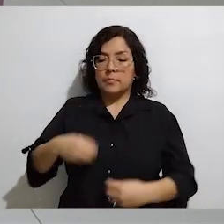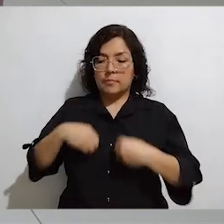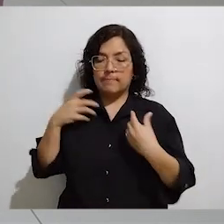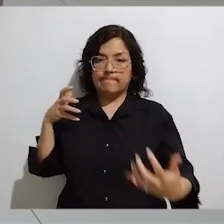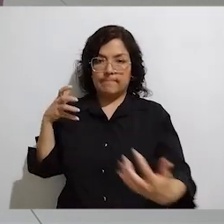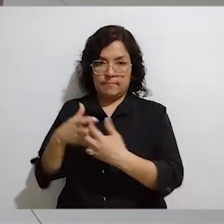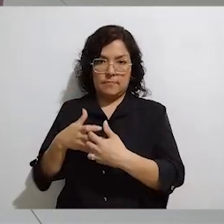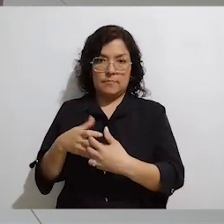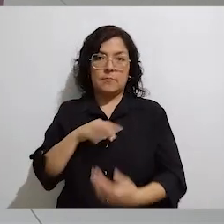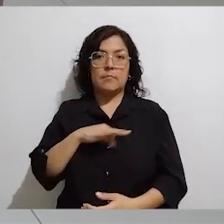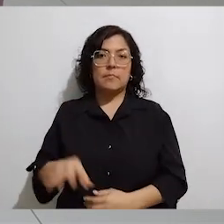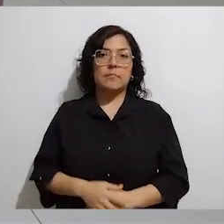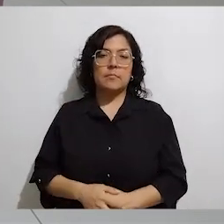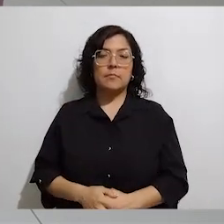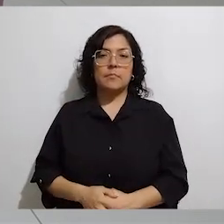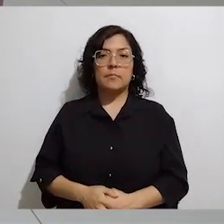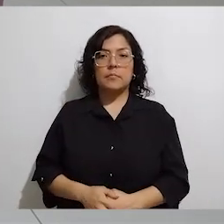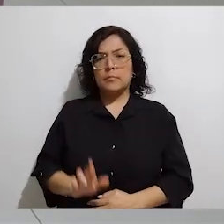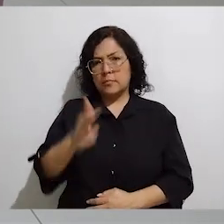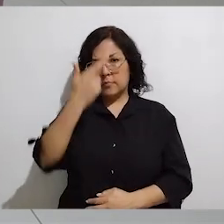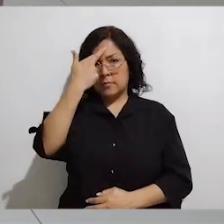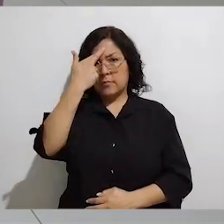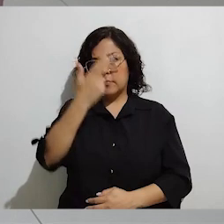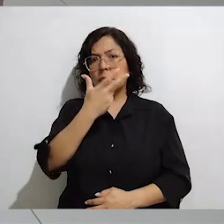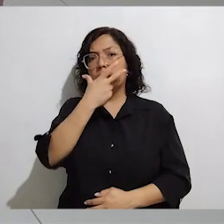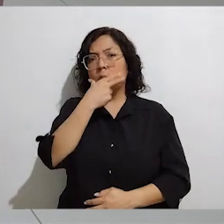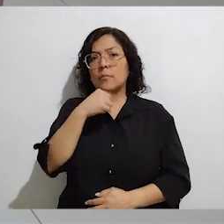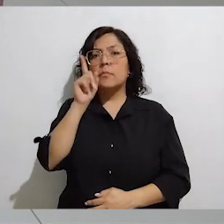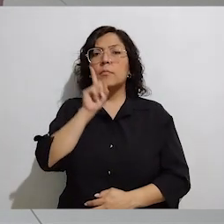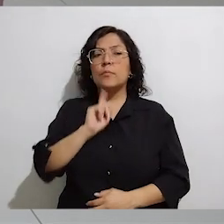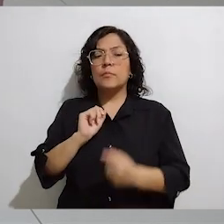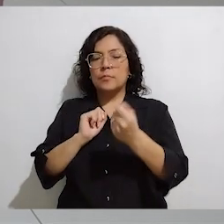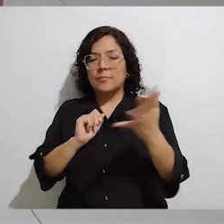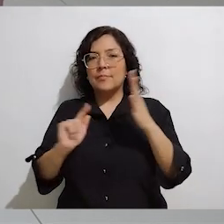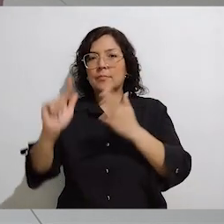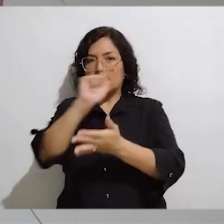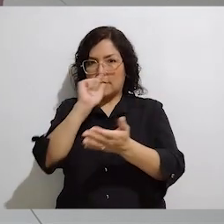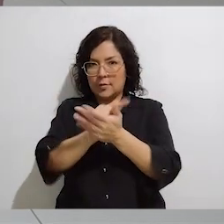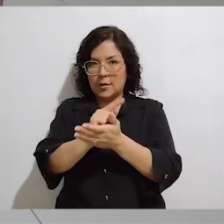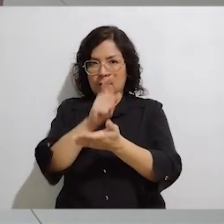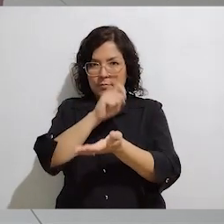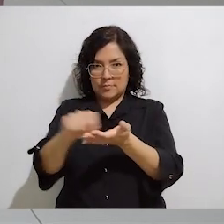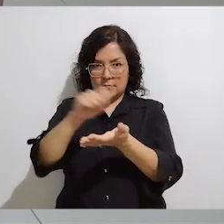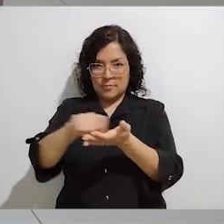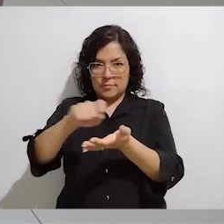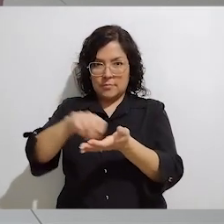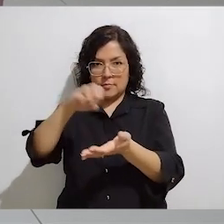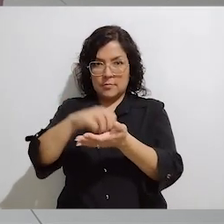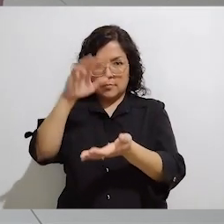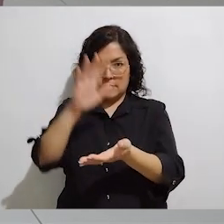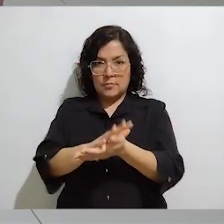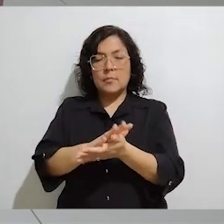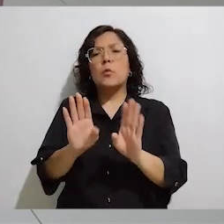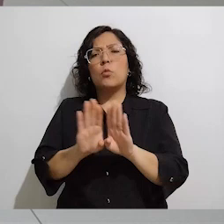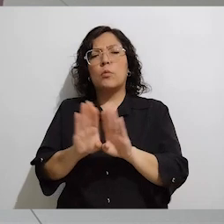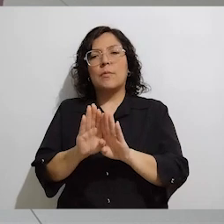vivimos. Hay que recordar que las y los legisladores están investidos de la soberanía que les da el voto popular. En ese